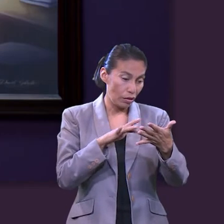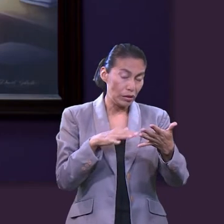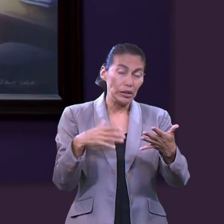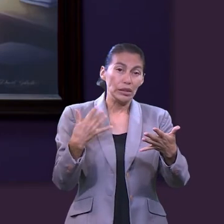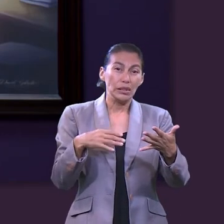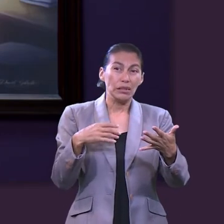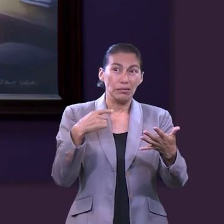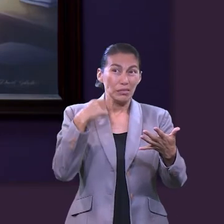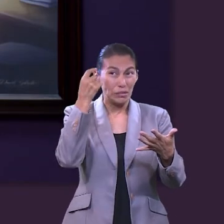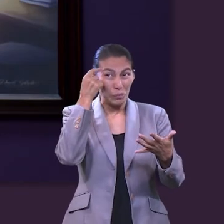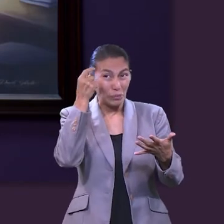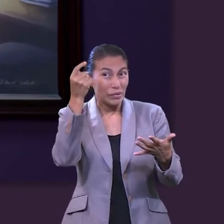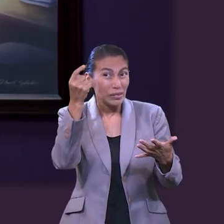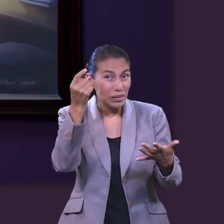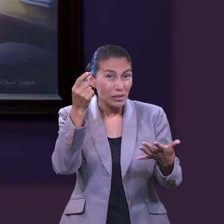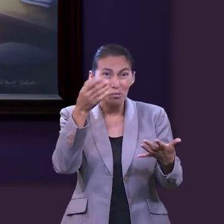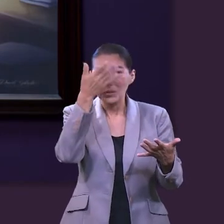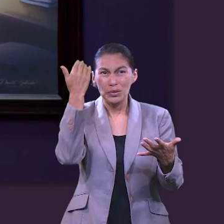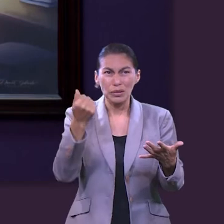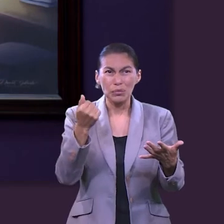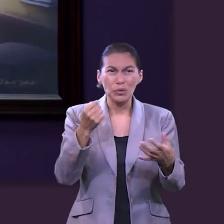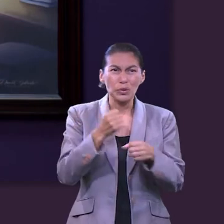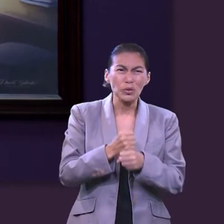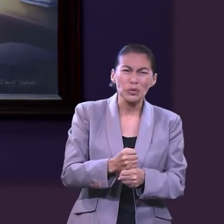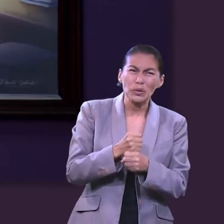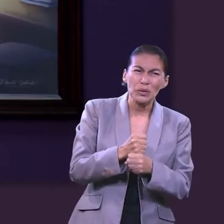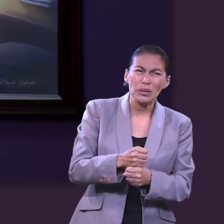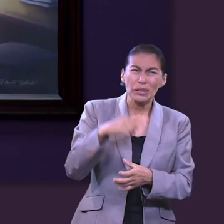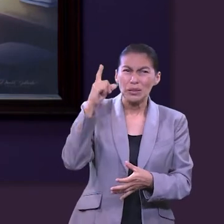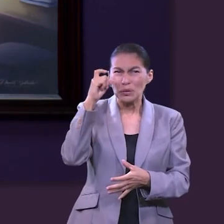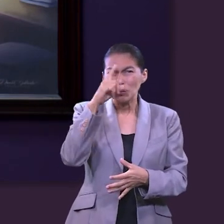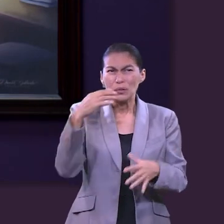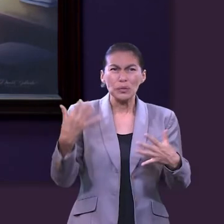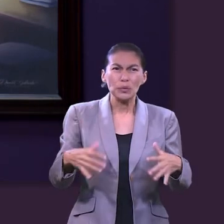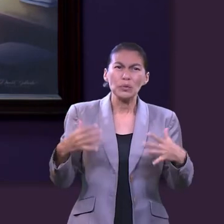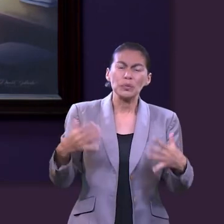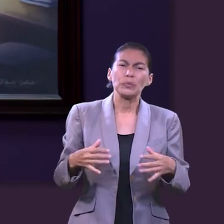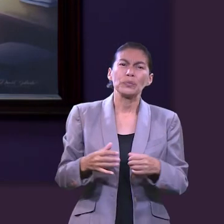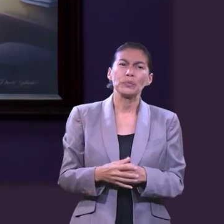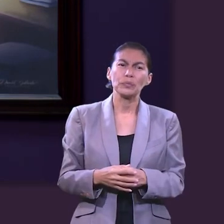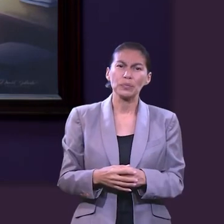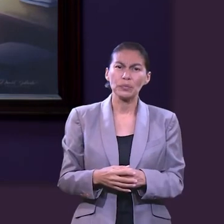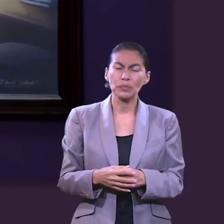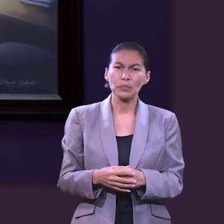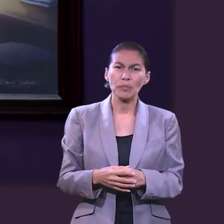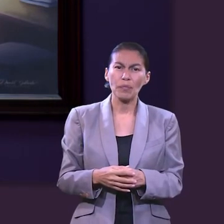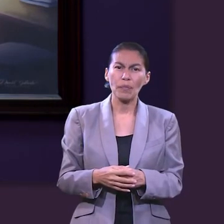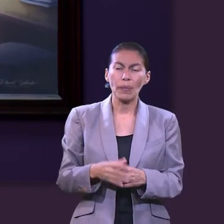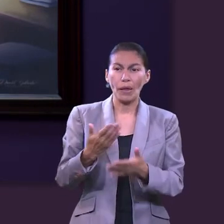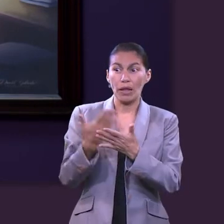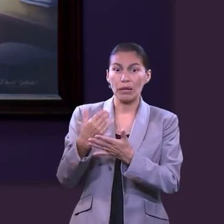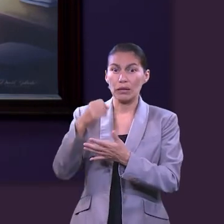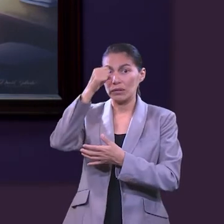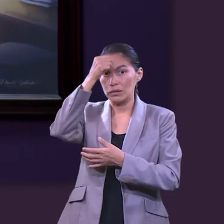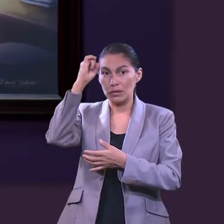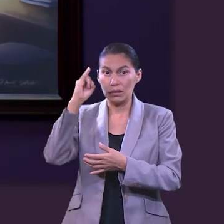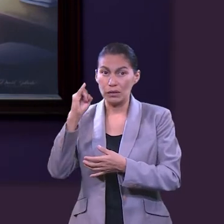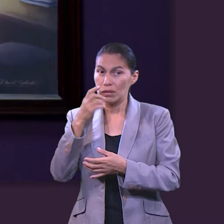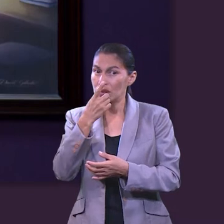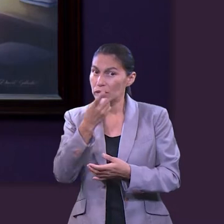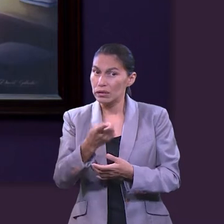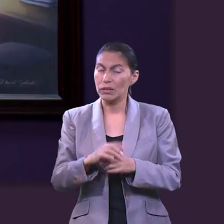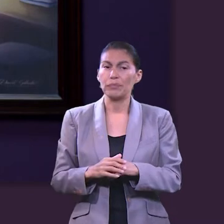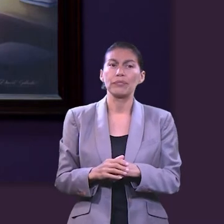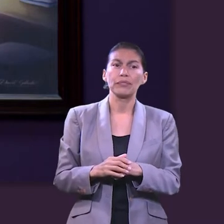leer lo que... Obviamente no nos podemos ni imaginar cómo era su sufrimiento, como lo que mencionaba Sara, antes de comenzar